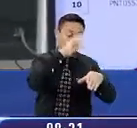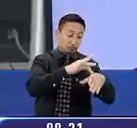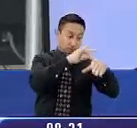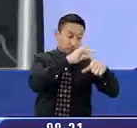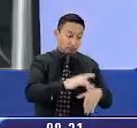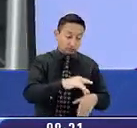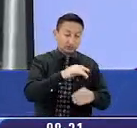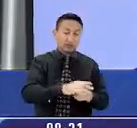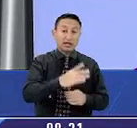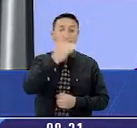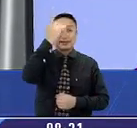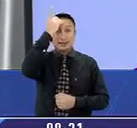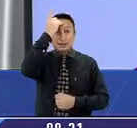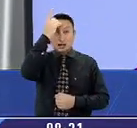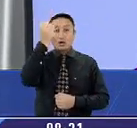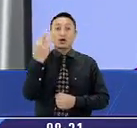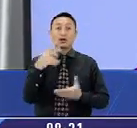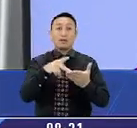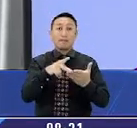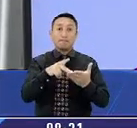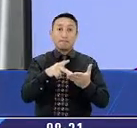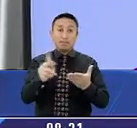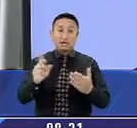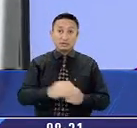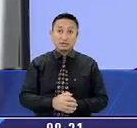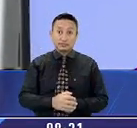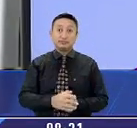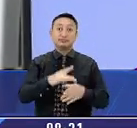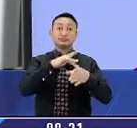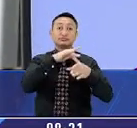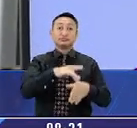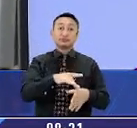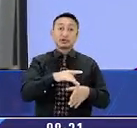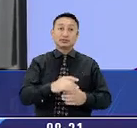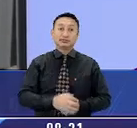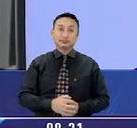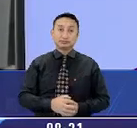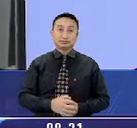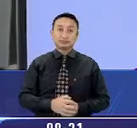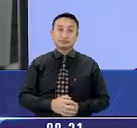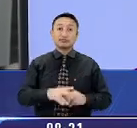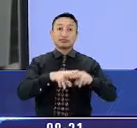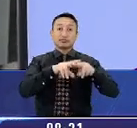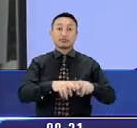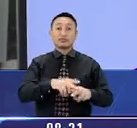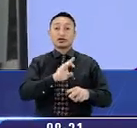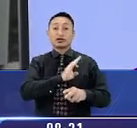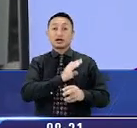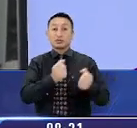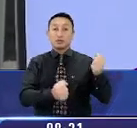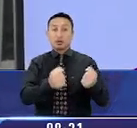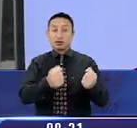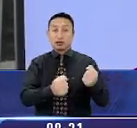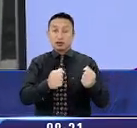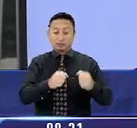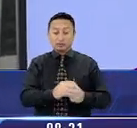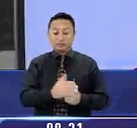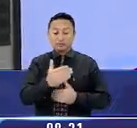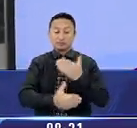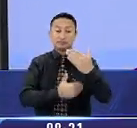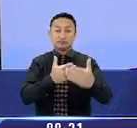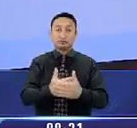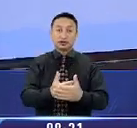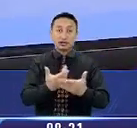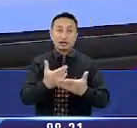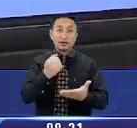valores pendientes y también tomar la cita, tanto para lo que es la revisión técnica vehicular como para posteriormente hacer también